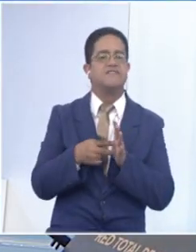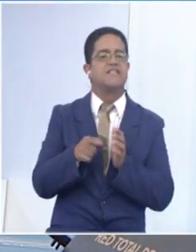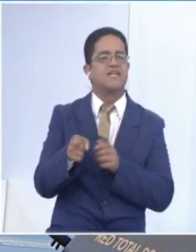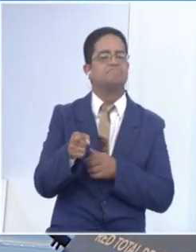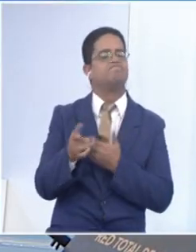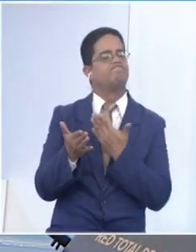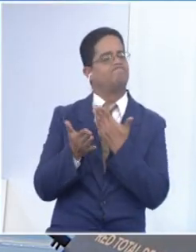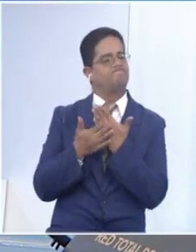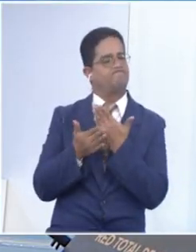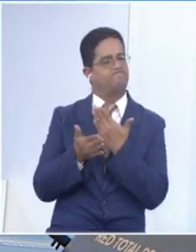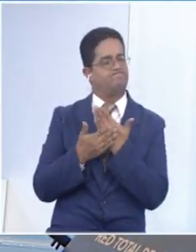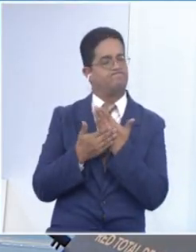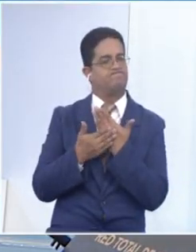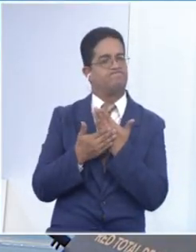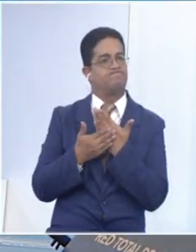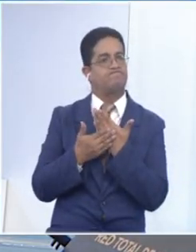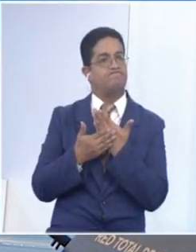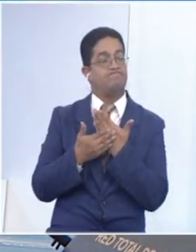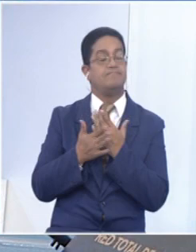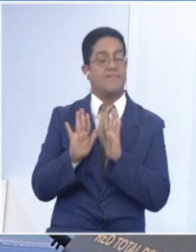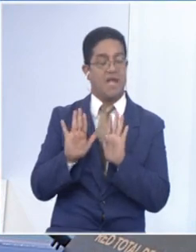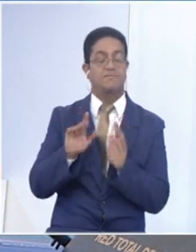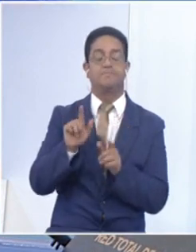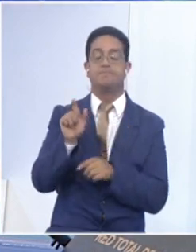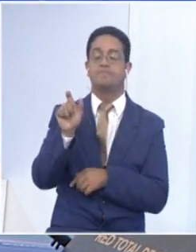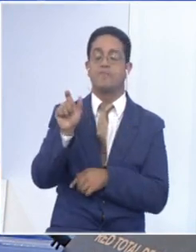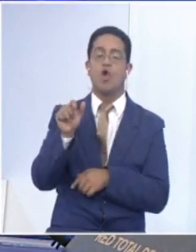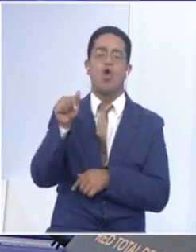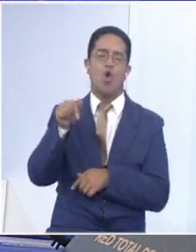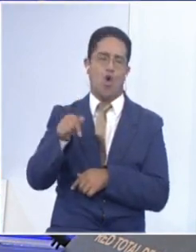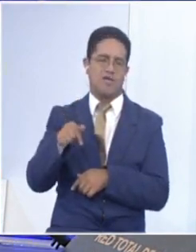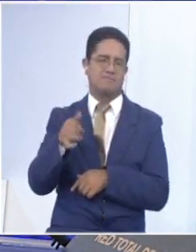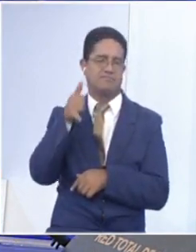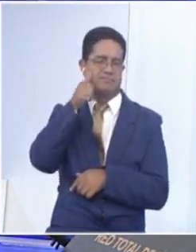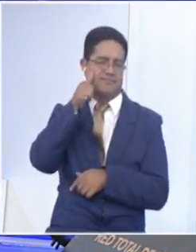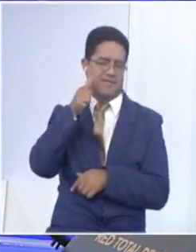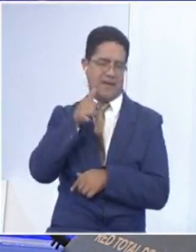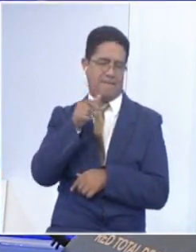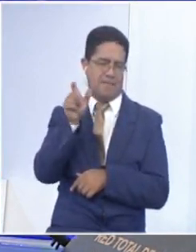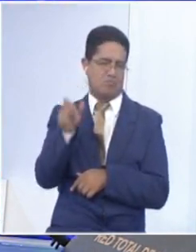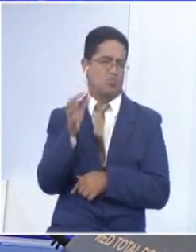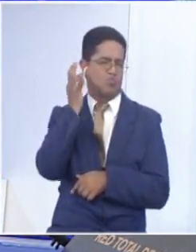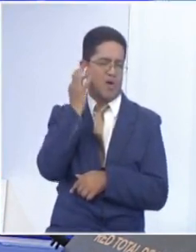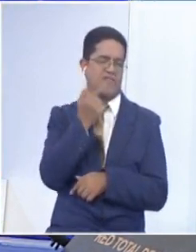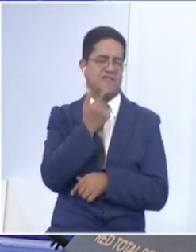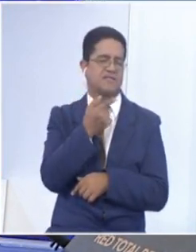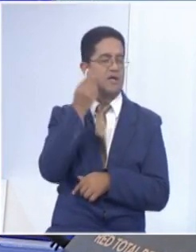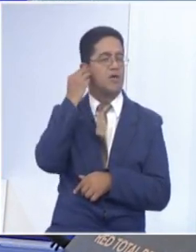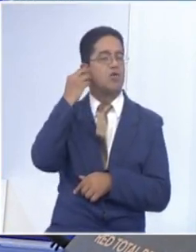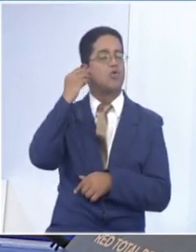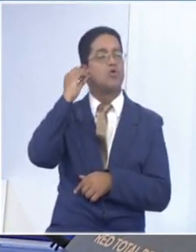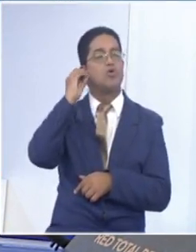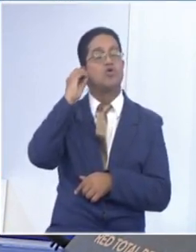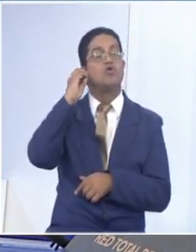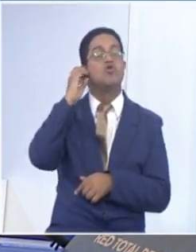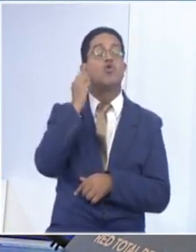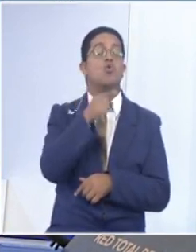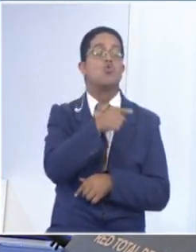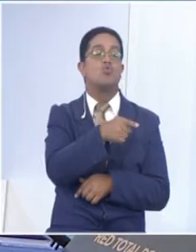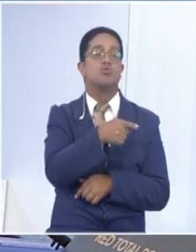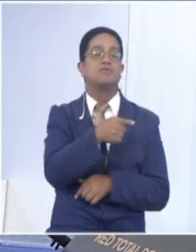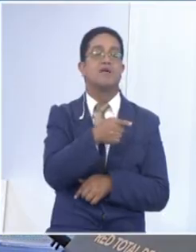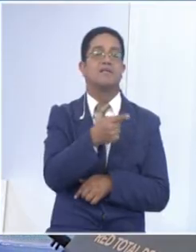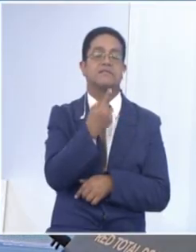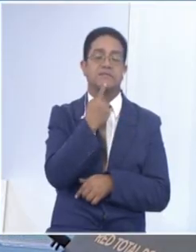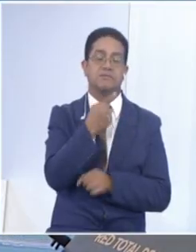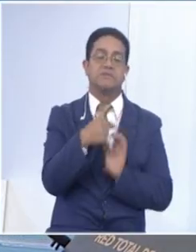atención. Ahora, una paciente me llama hoy y me dice, doctor, si usted algún día hable de algo de